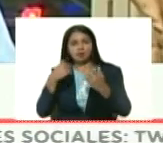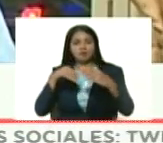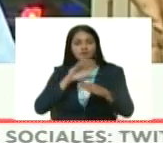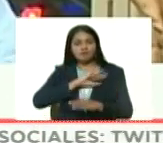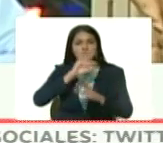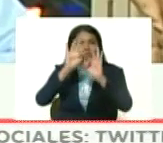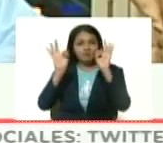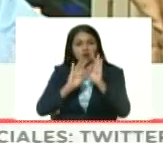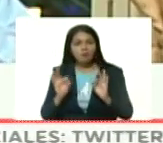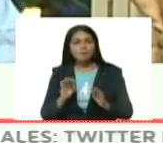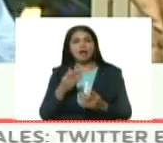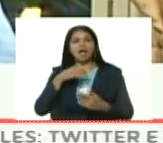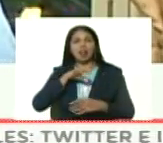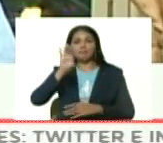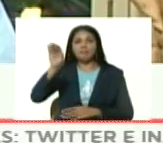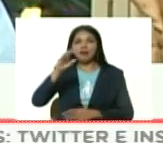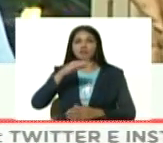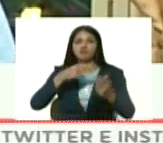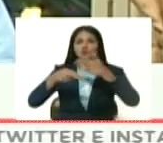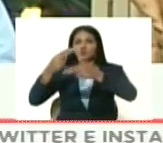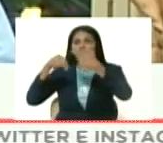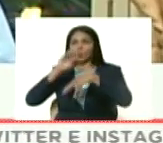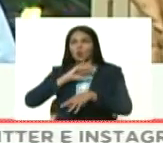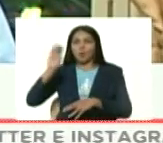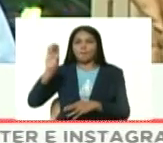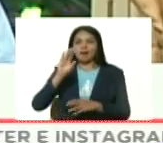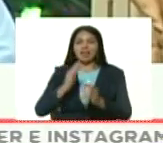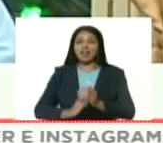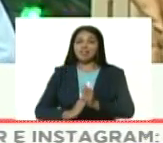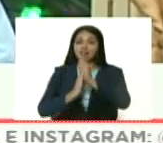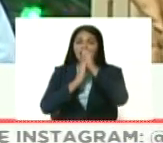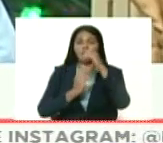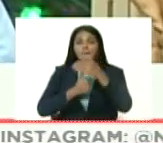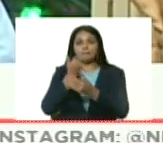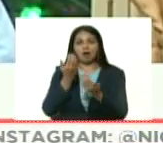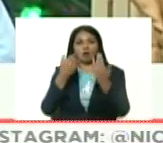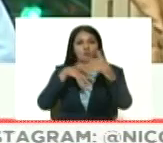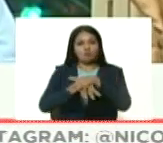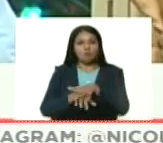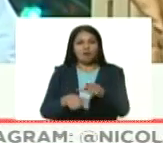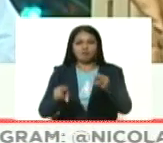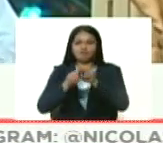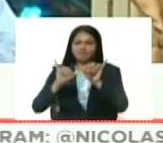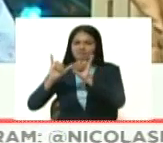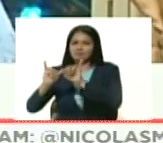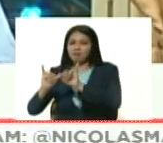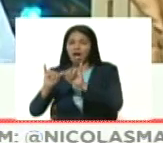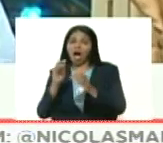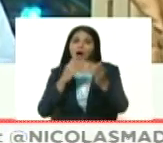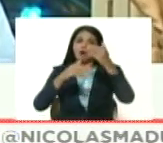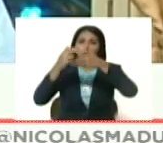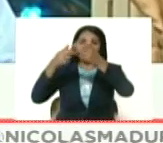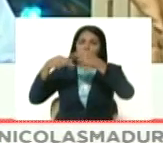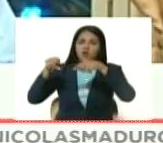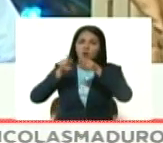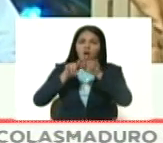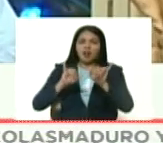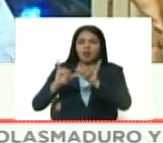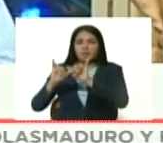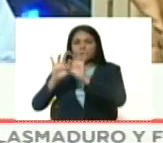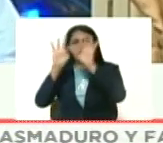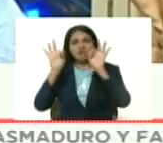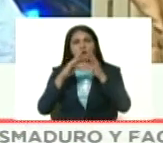país, para construir a nuestro país. Es un liderazgo integrado para construir, un